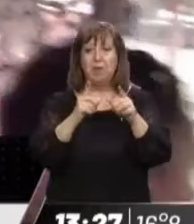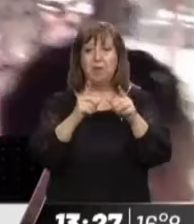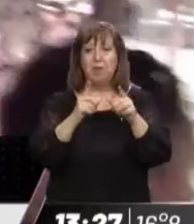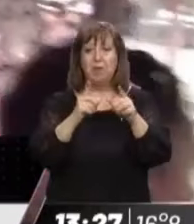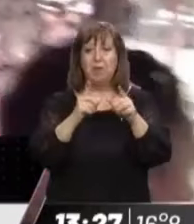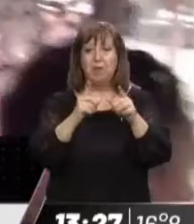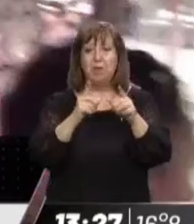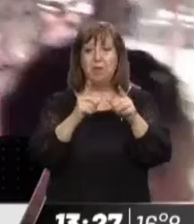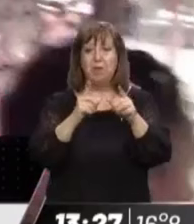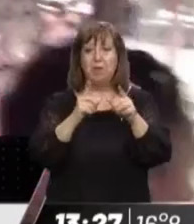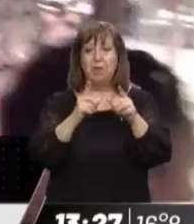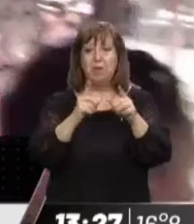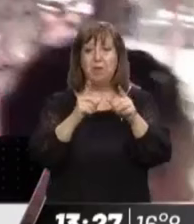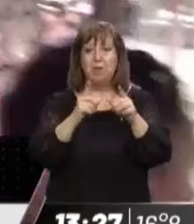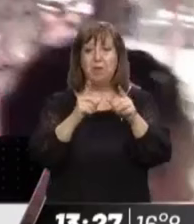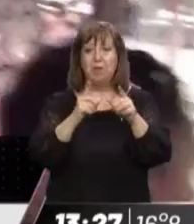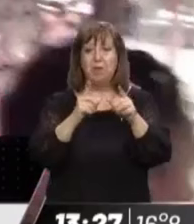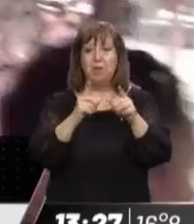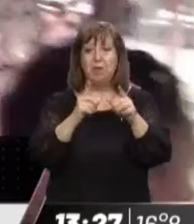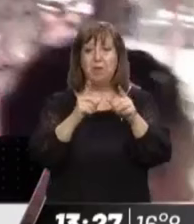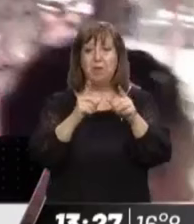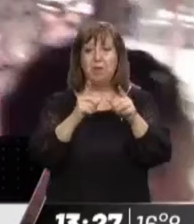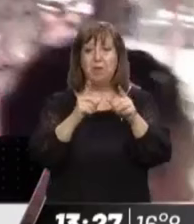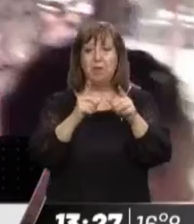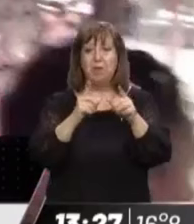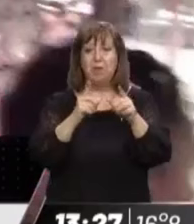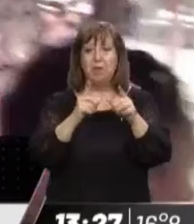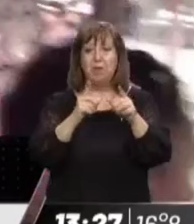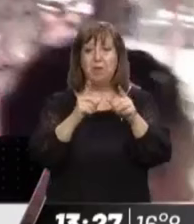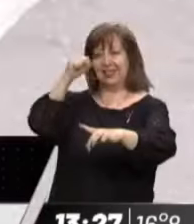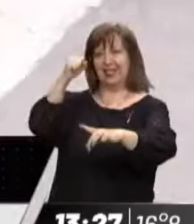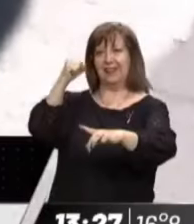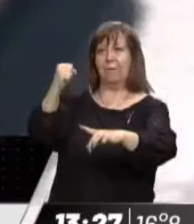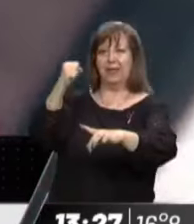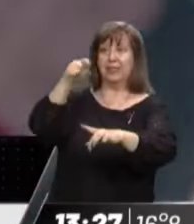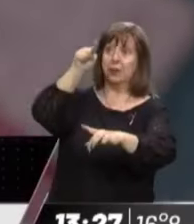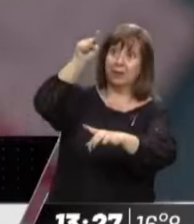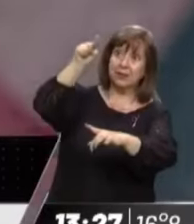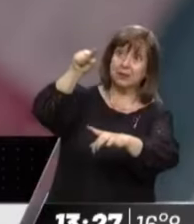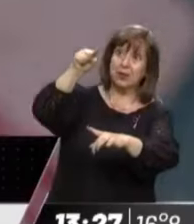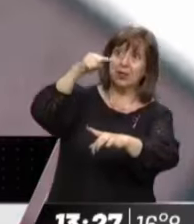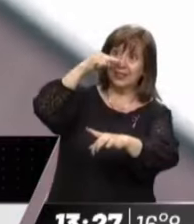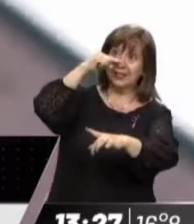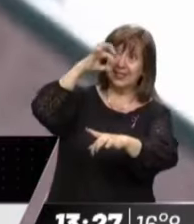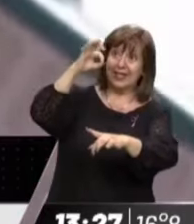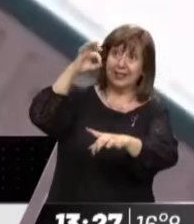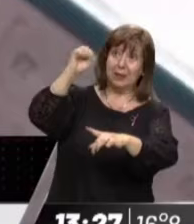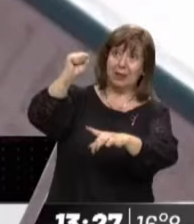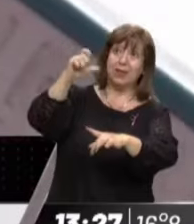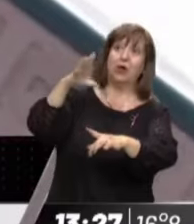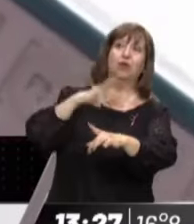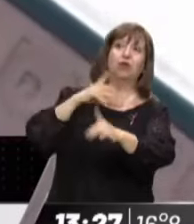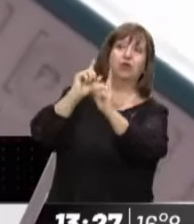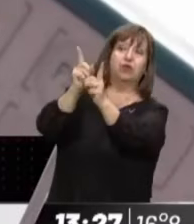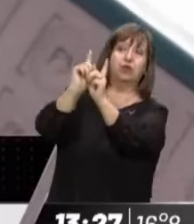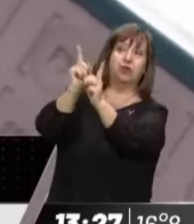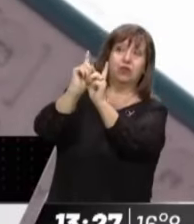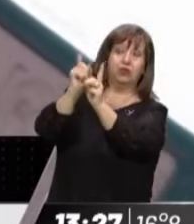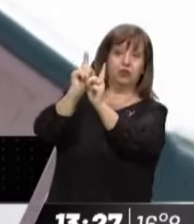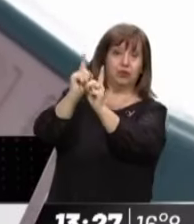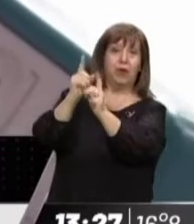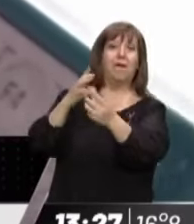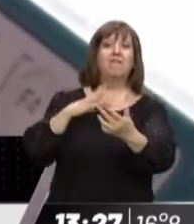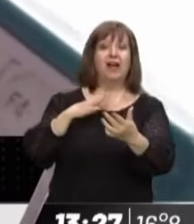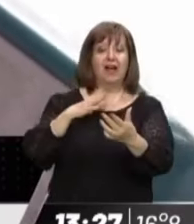ahora sigue pagando el mismo valor que venía pagando hasta ahora, pero ya lo a partir de, claro, a partir de